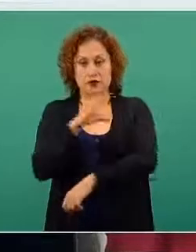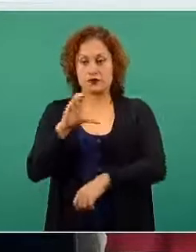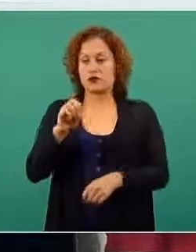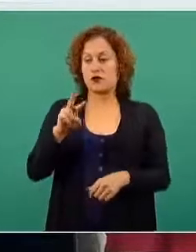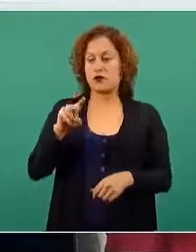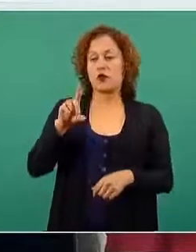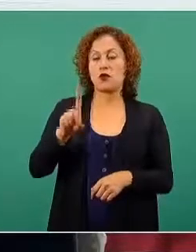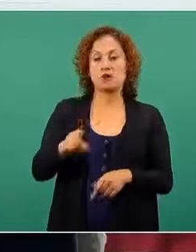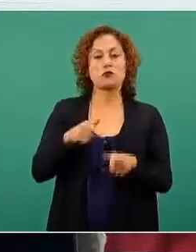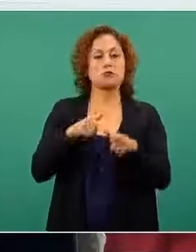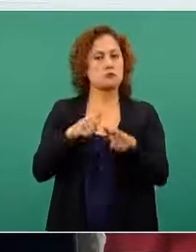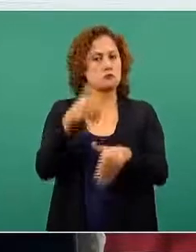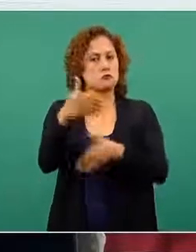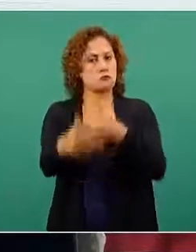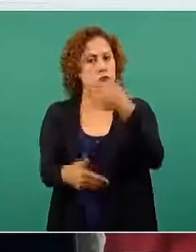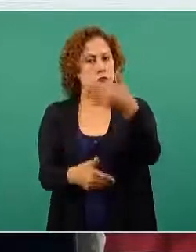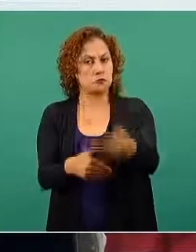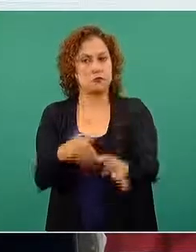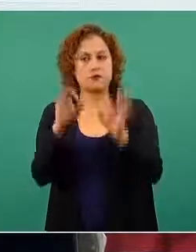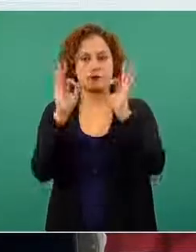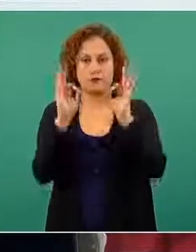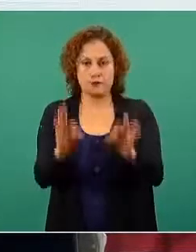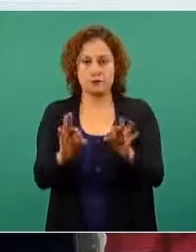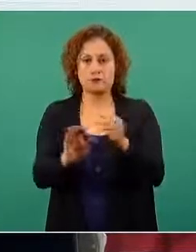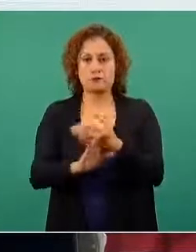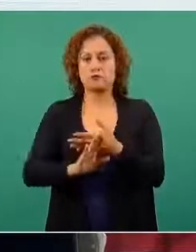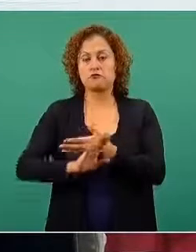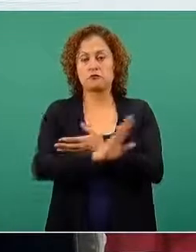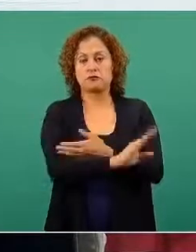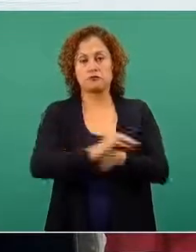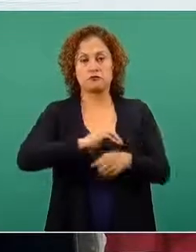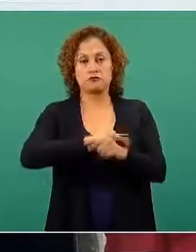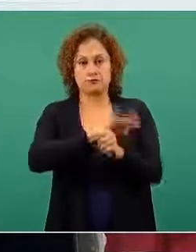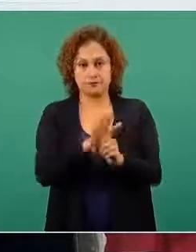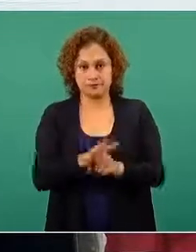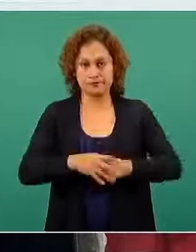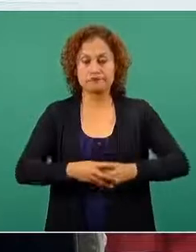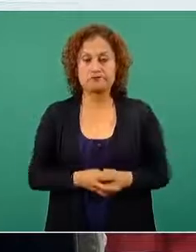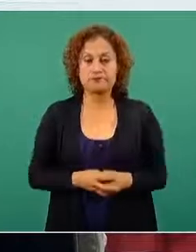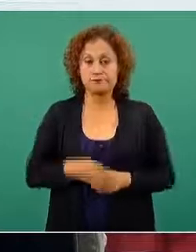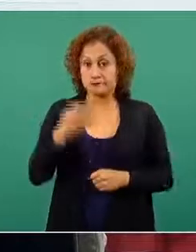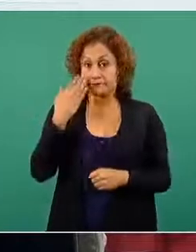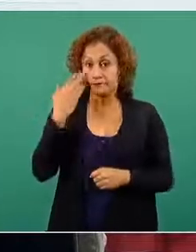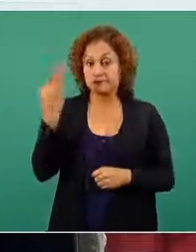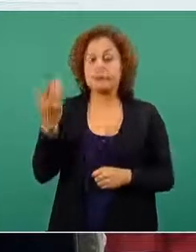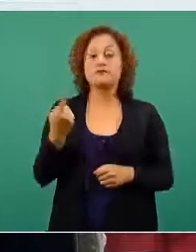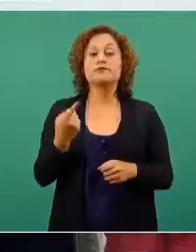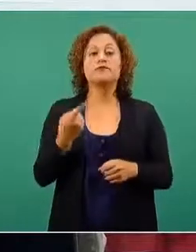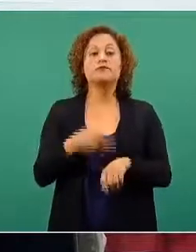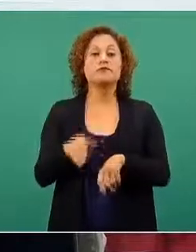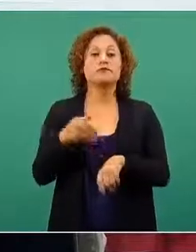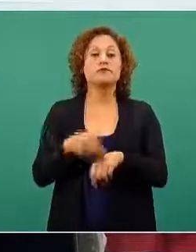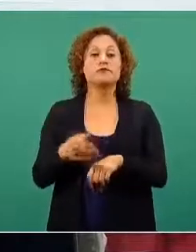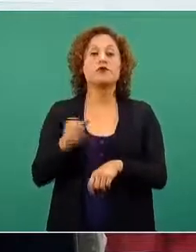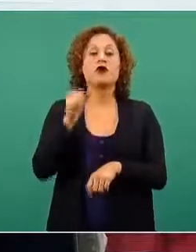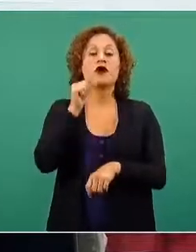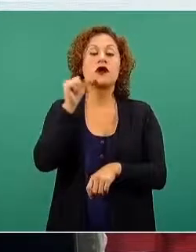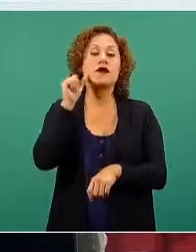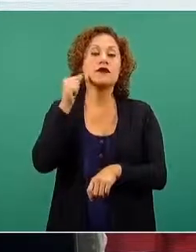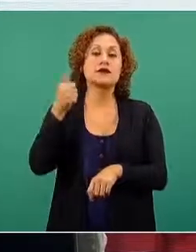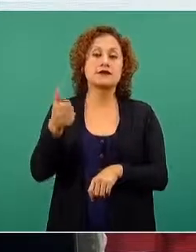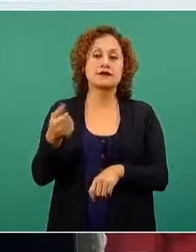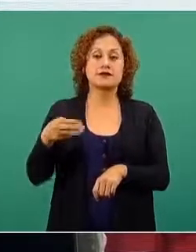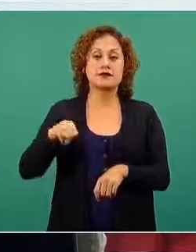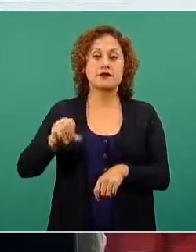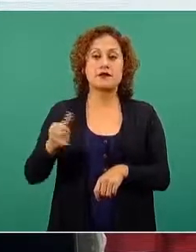política nacional de vacunación contra el virus SARS-CoV-2. Vamos a ver los números. Ayer, 6 de mayo, hasta